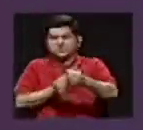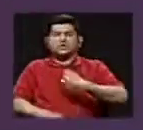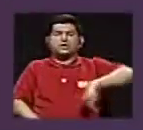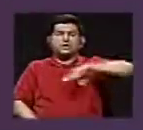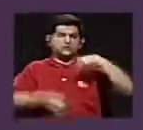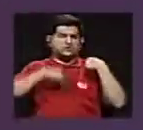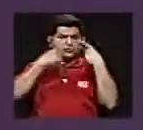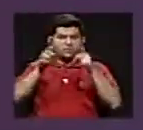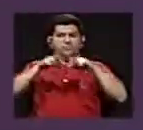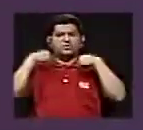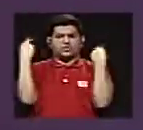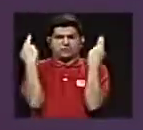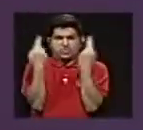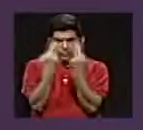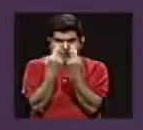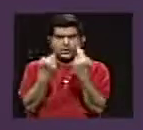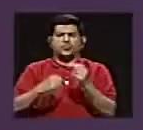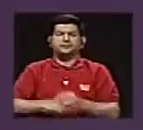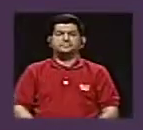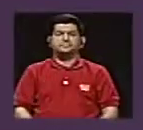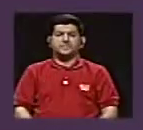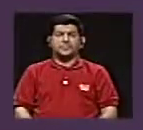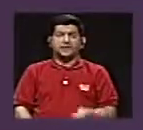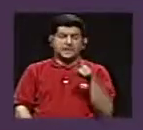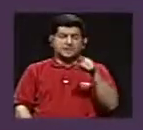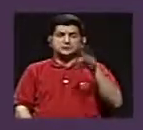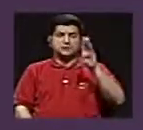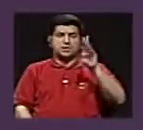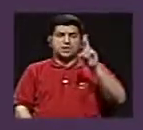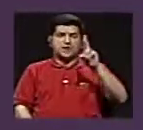Fuimos a una audiencia en Bribri.